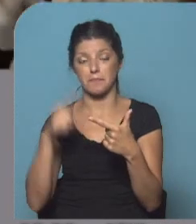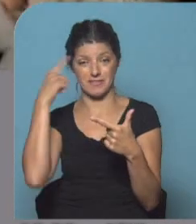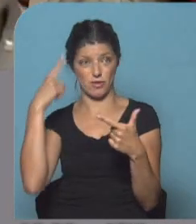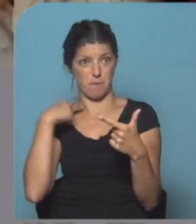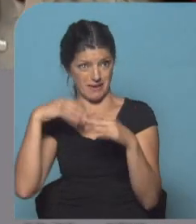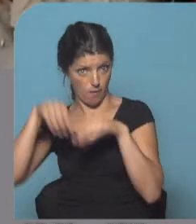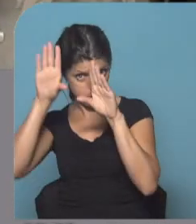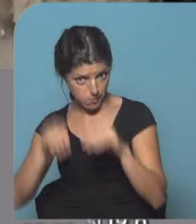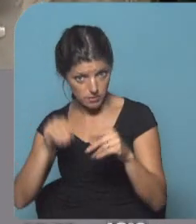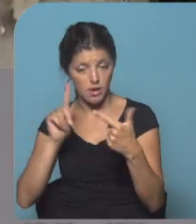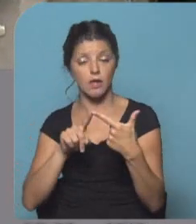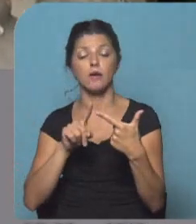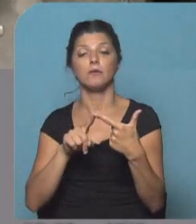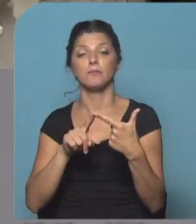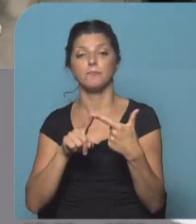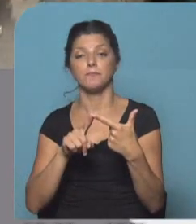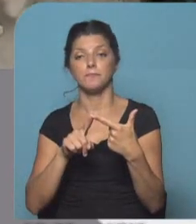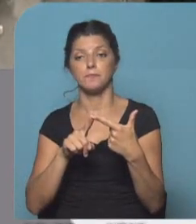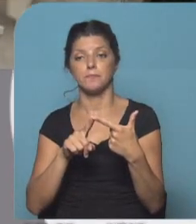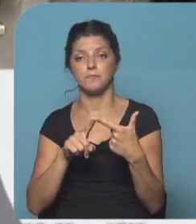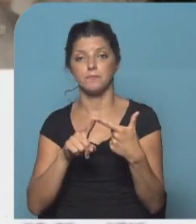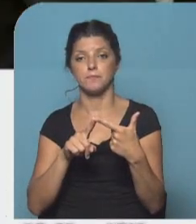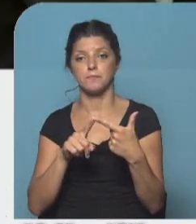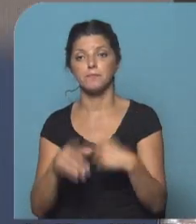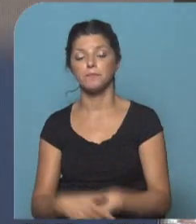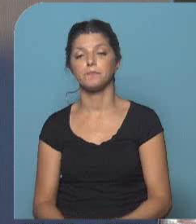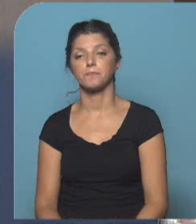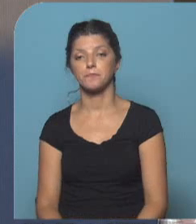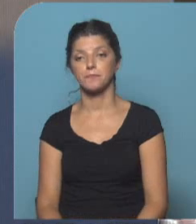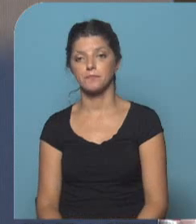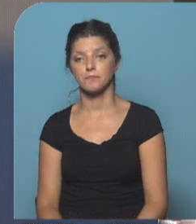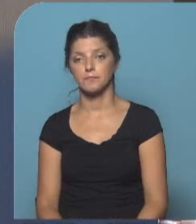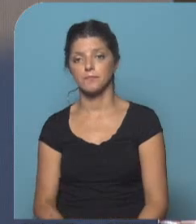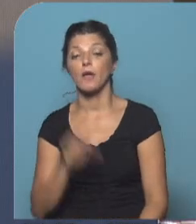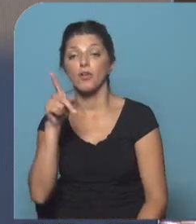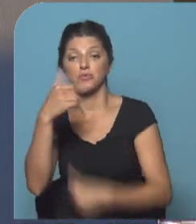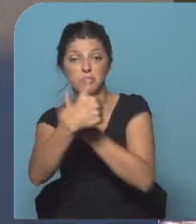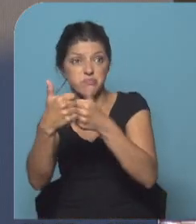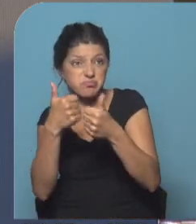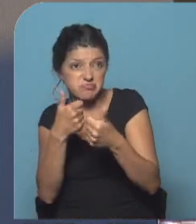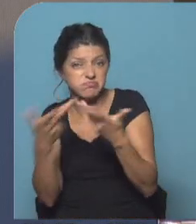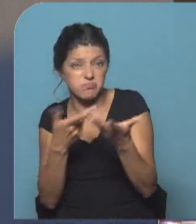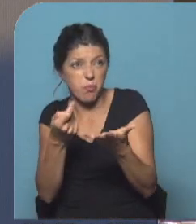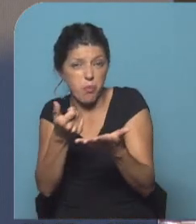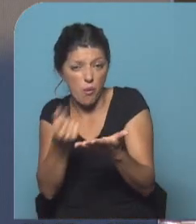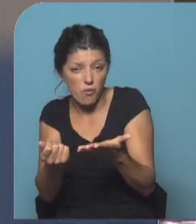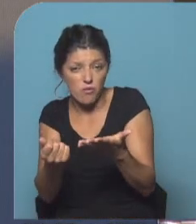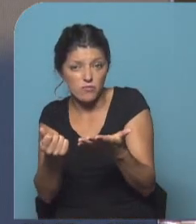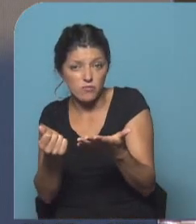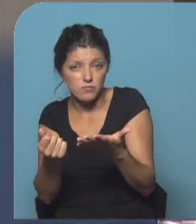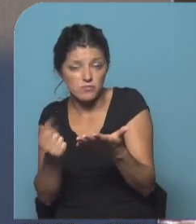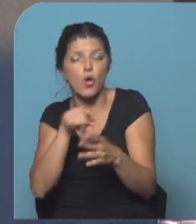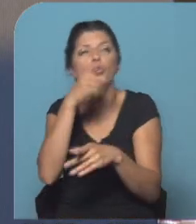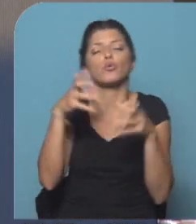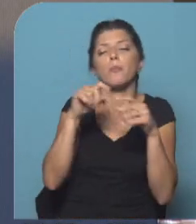Son totalmente prescindentes para todos, sus bancas no le sirven a nadie, no suman para nada, ni